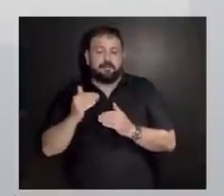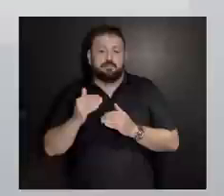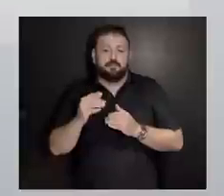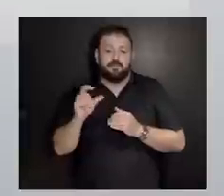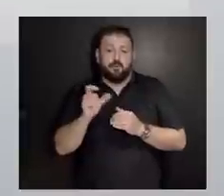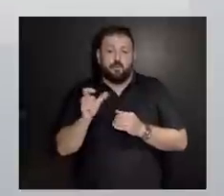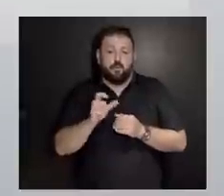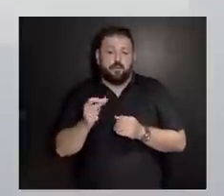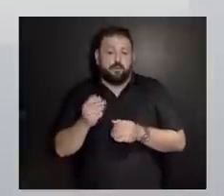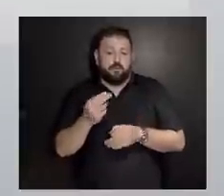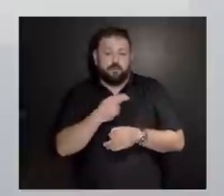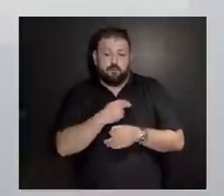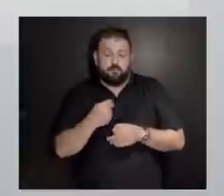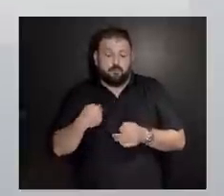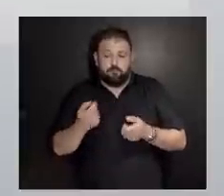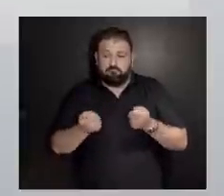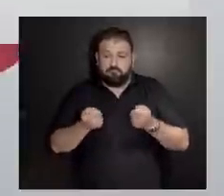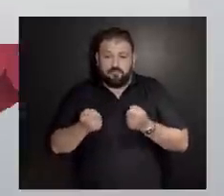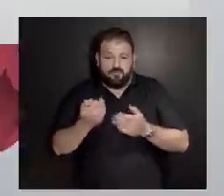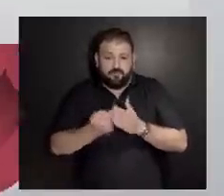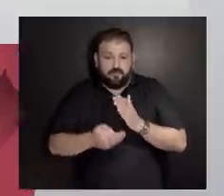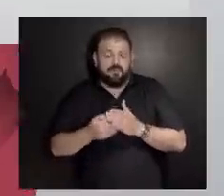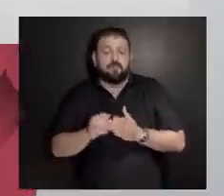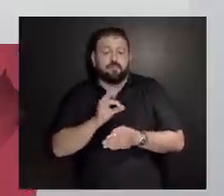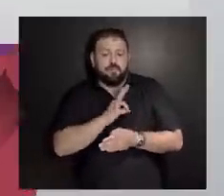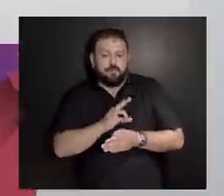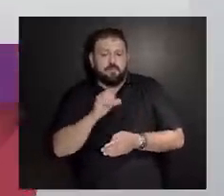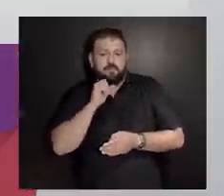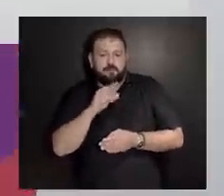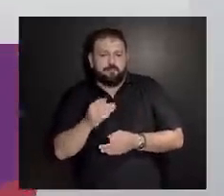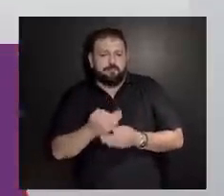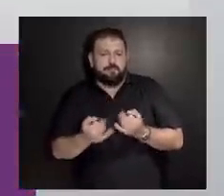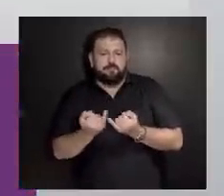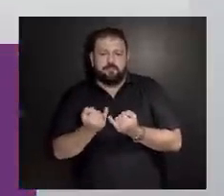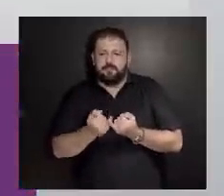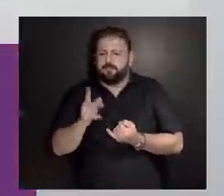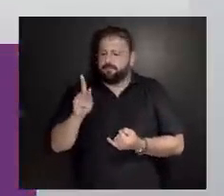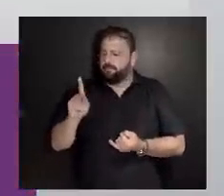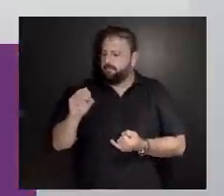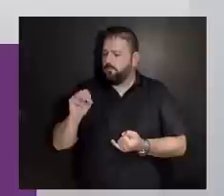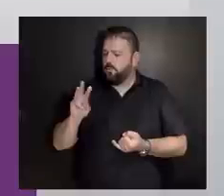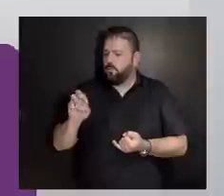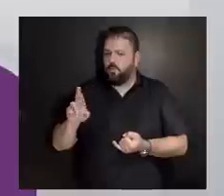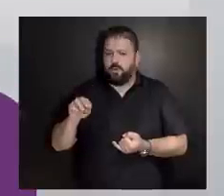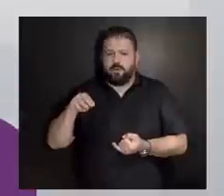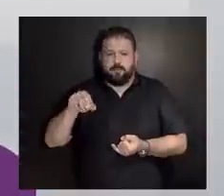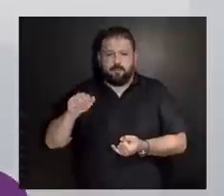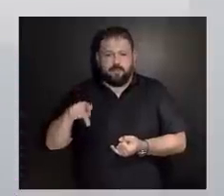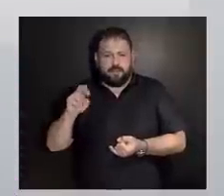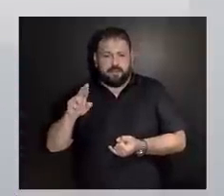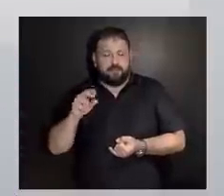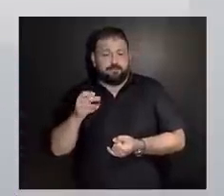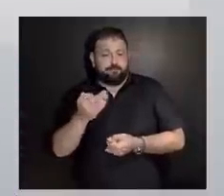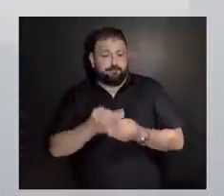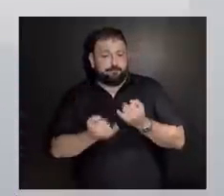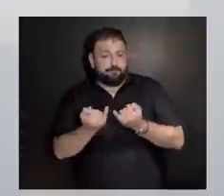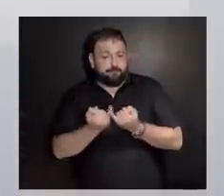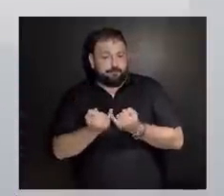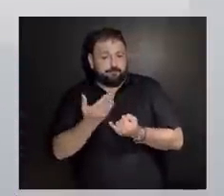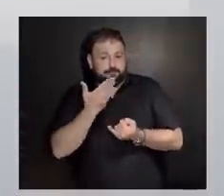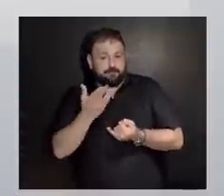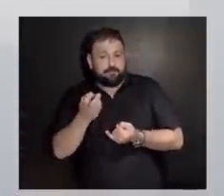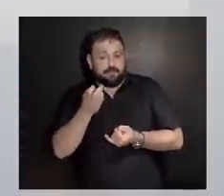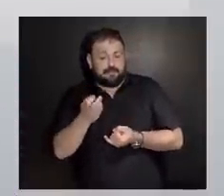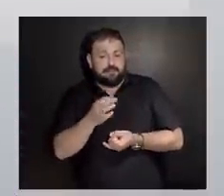cuando está pues descontrolada. Entonces también por eso aquí aparece Power Maker, porque a través de la arginina, que es